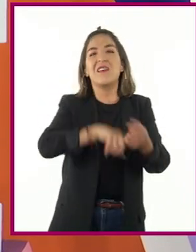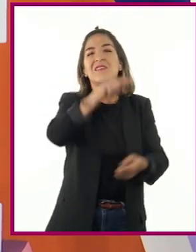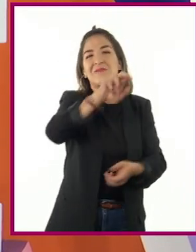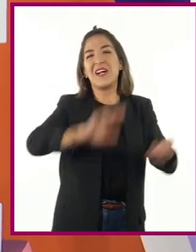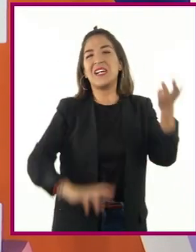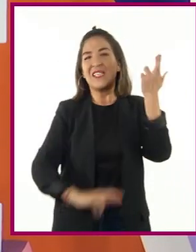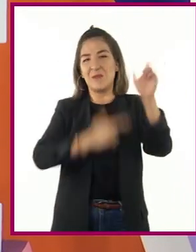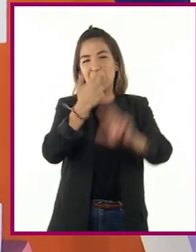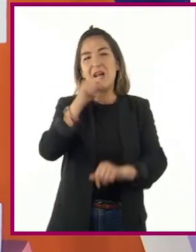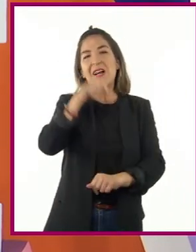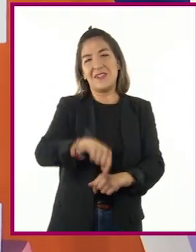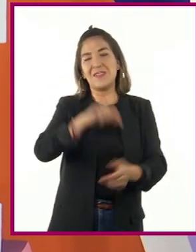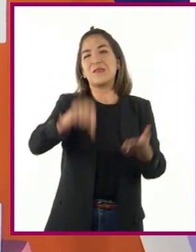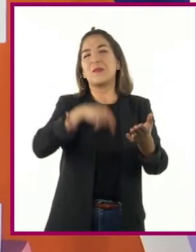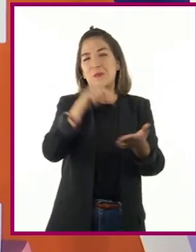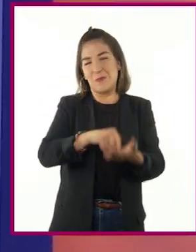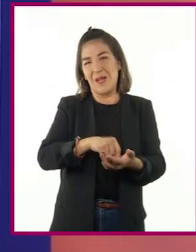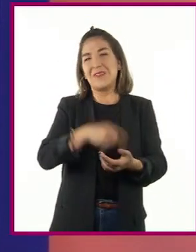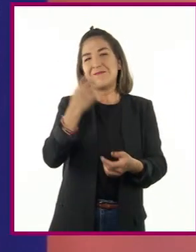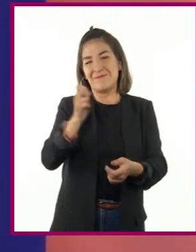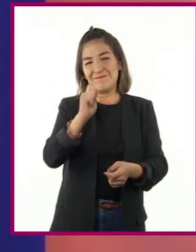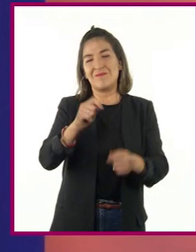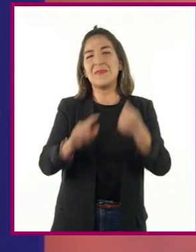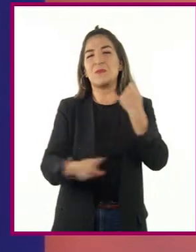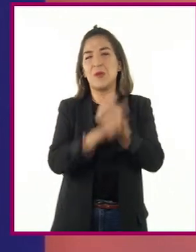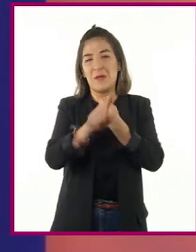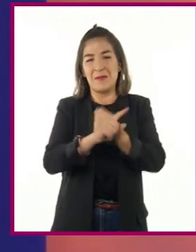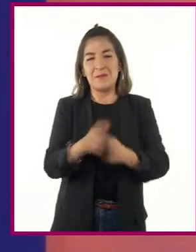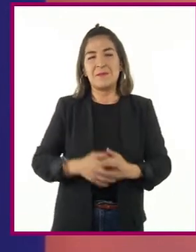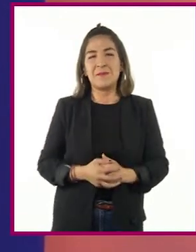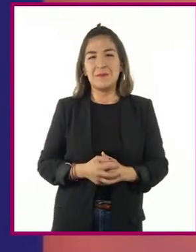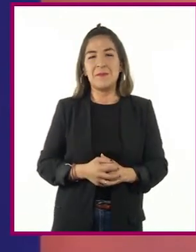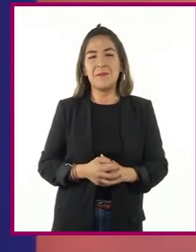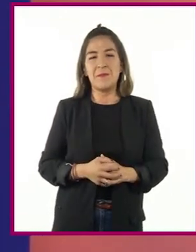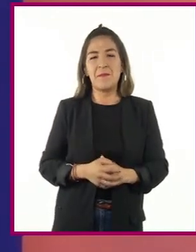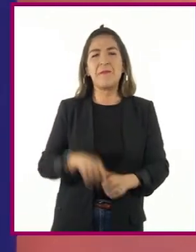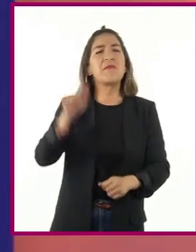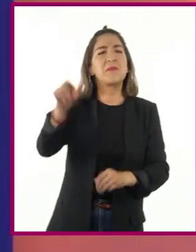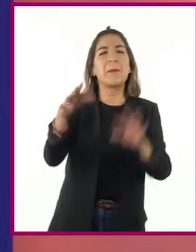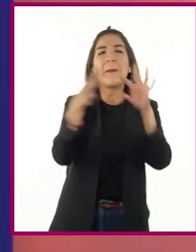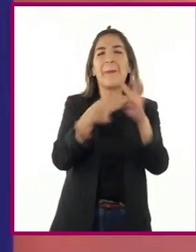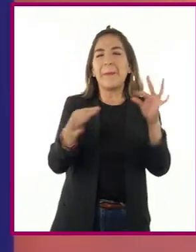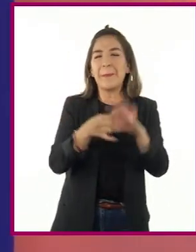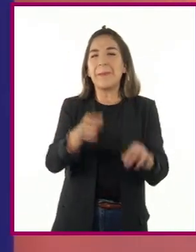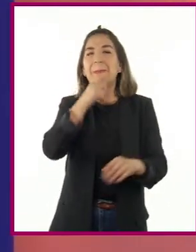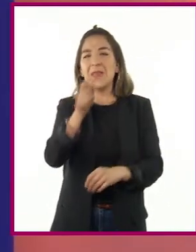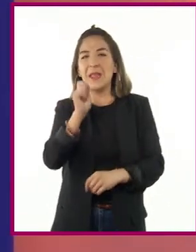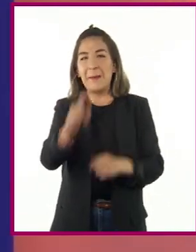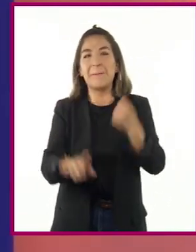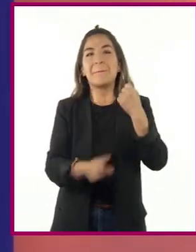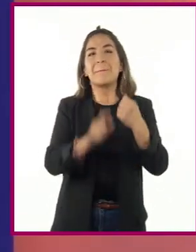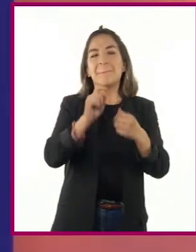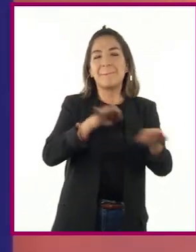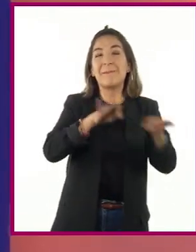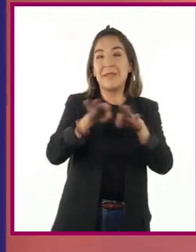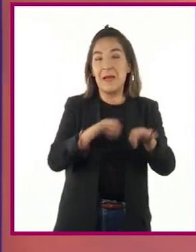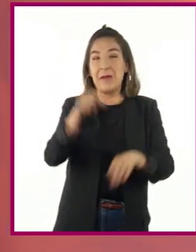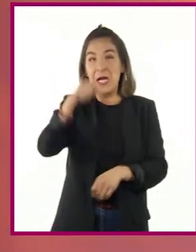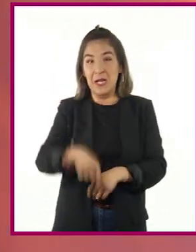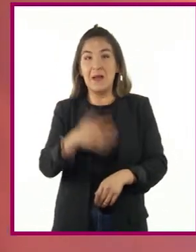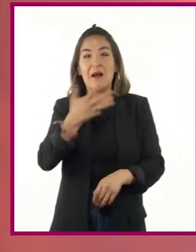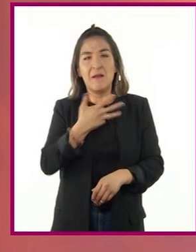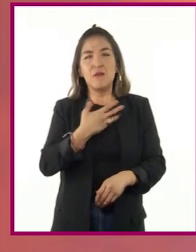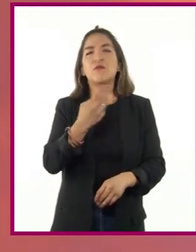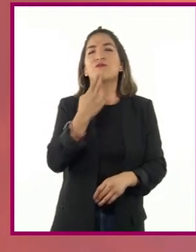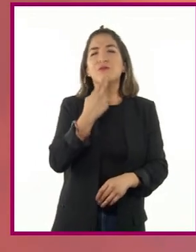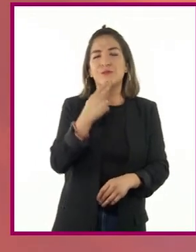Revolución Cristera en nuestro país. De hecho, cuando menciona algunos de los oficios que desempeñó, utiliza